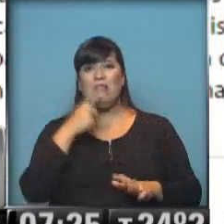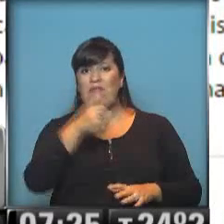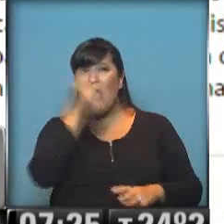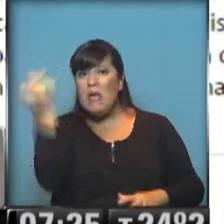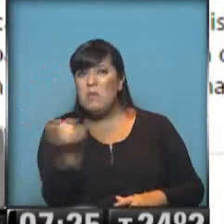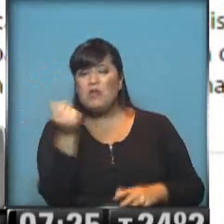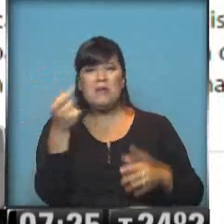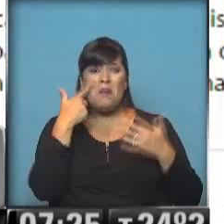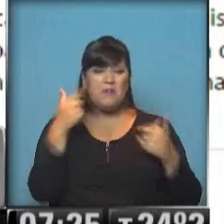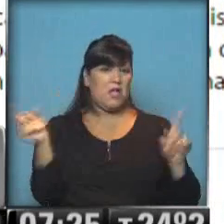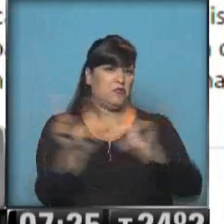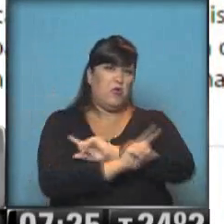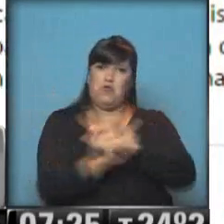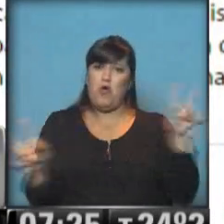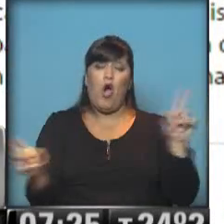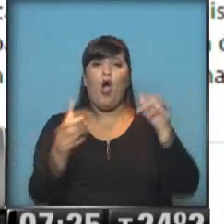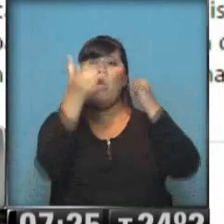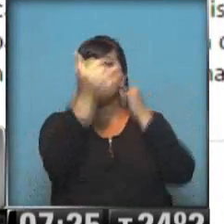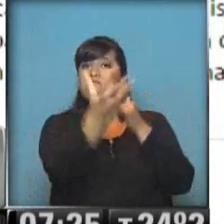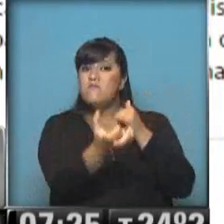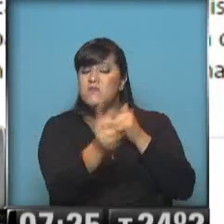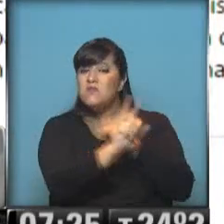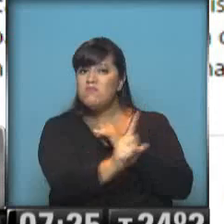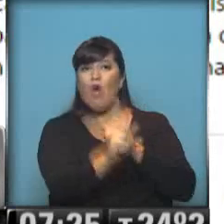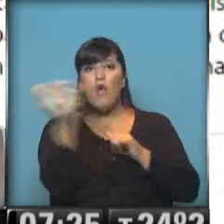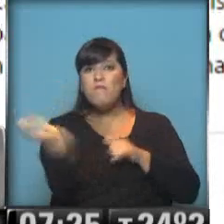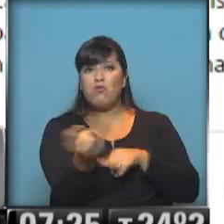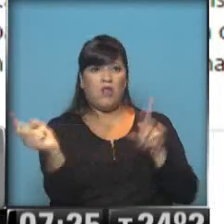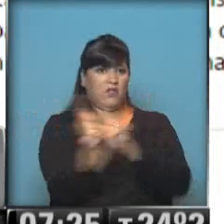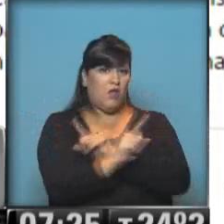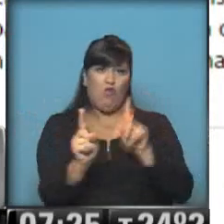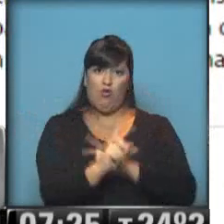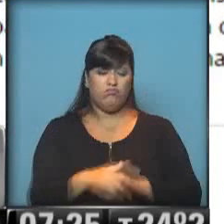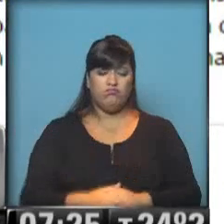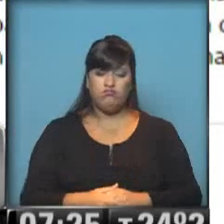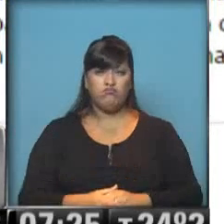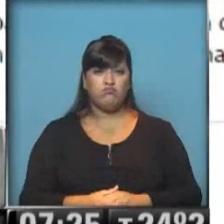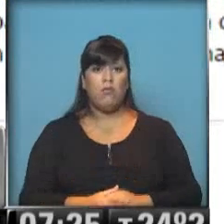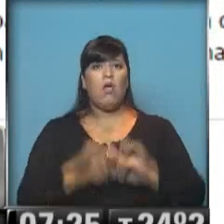la investigación esas escuchas, insistimos, que trascendieron a través de los medios de comunicación